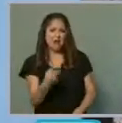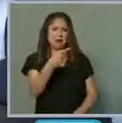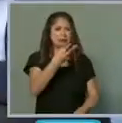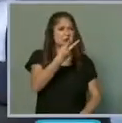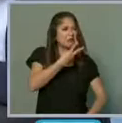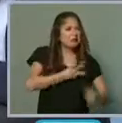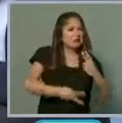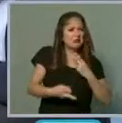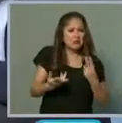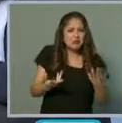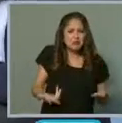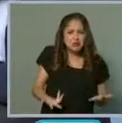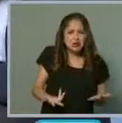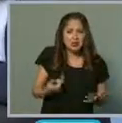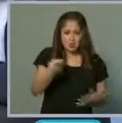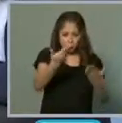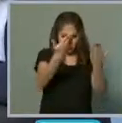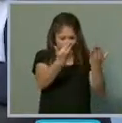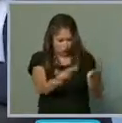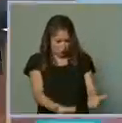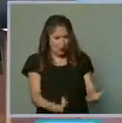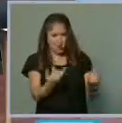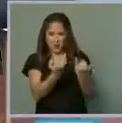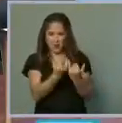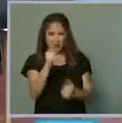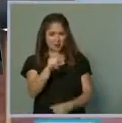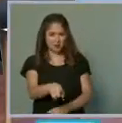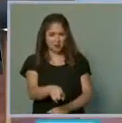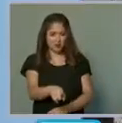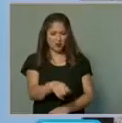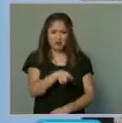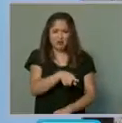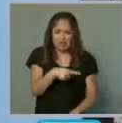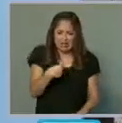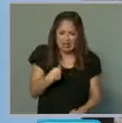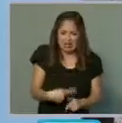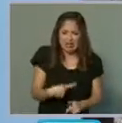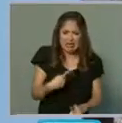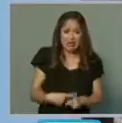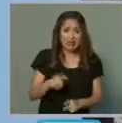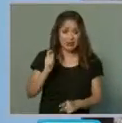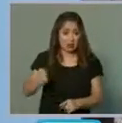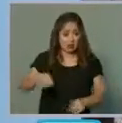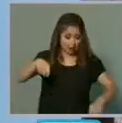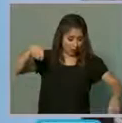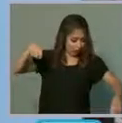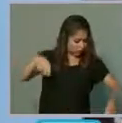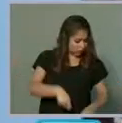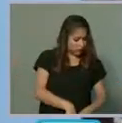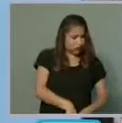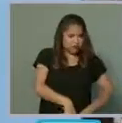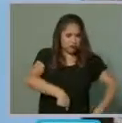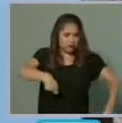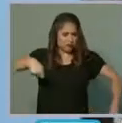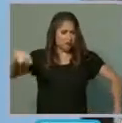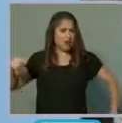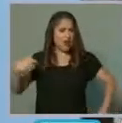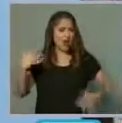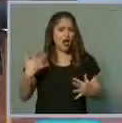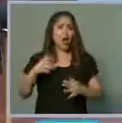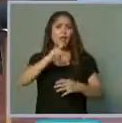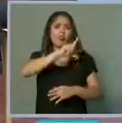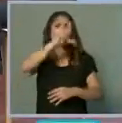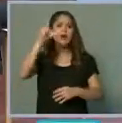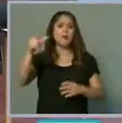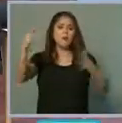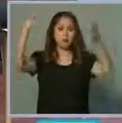aquí? Y entonces dicen, ¿y estos quiénes son? Que traen unas espadas exóticas, unos cascos y